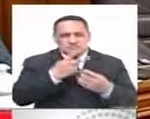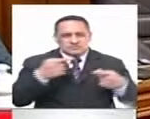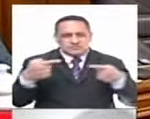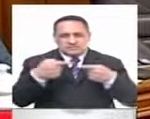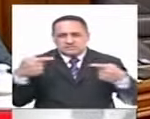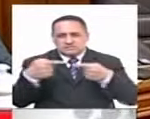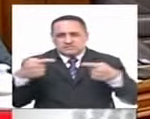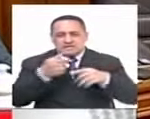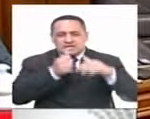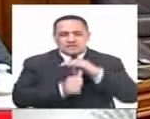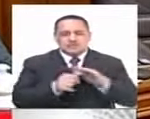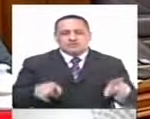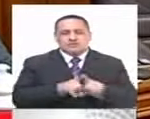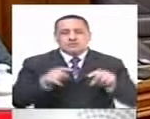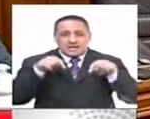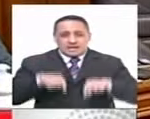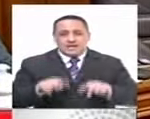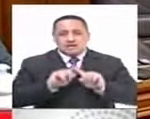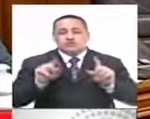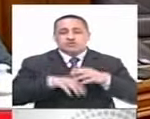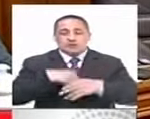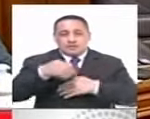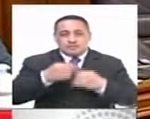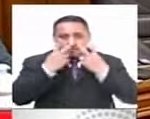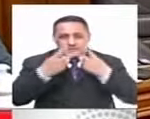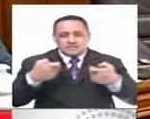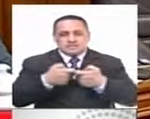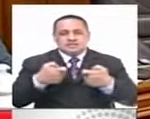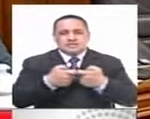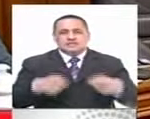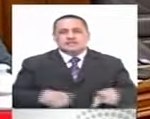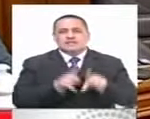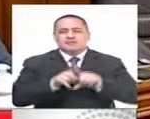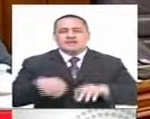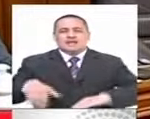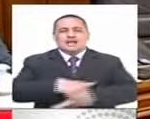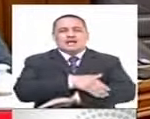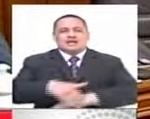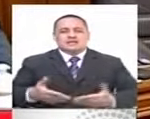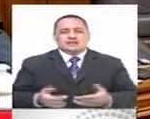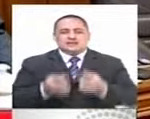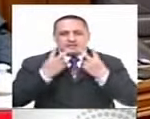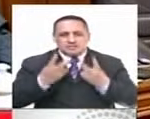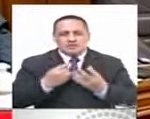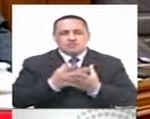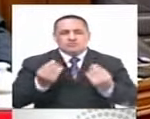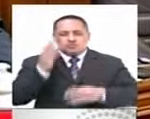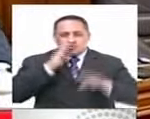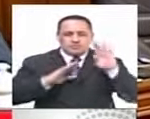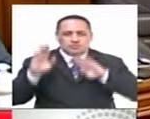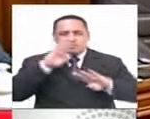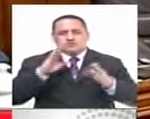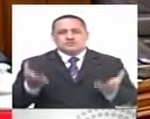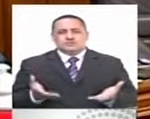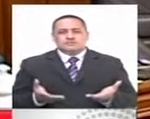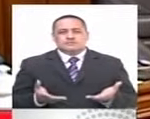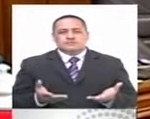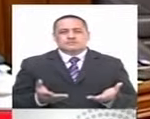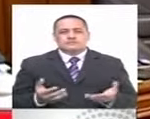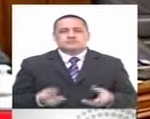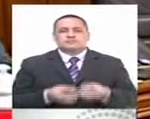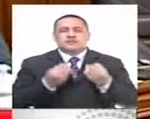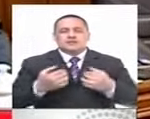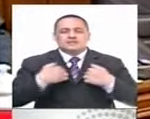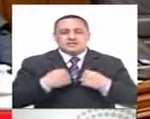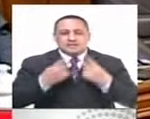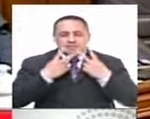discrepancia interna, no solamente aquí, sino hasta en las redes sociales y hasta en la calle, tengo mucha preocupación. Tendrían